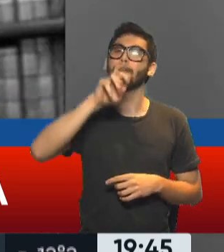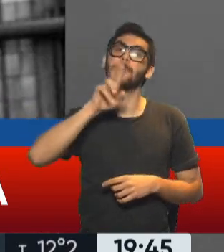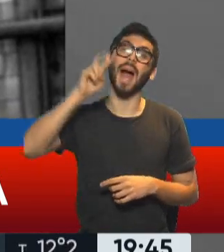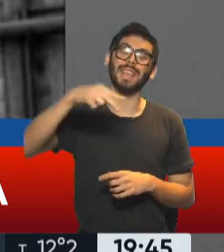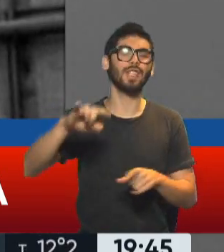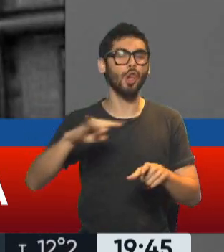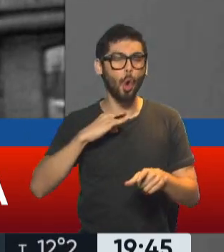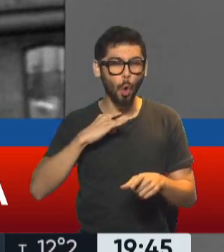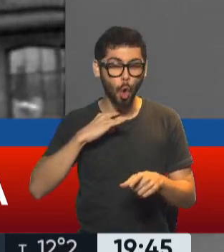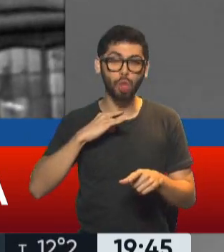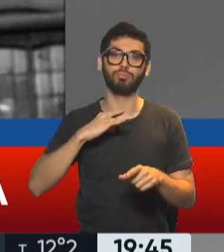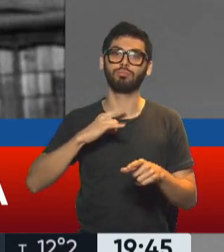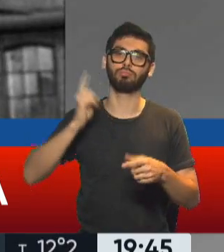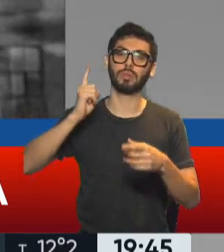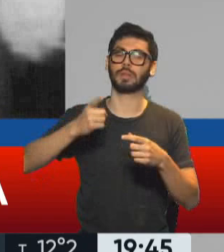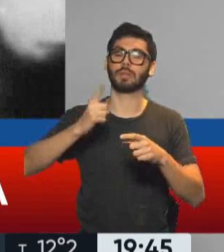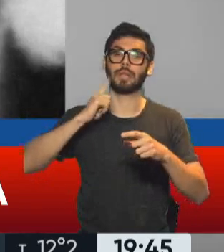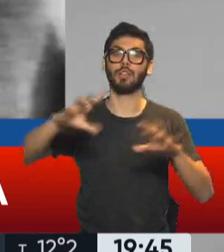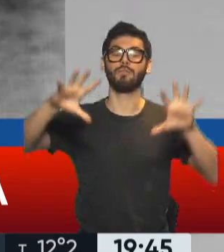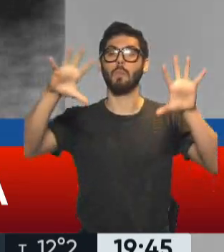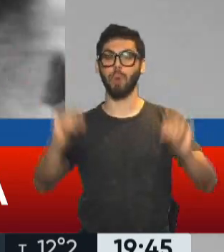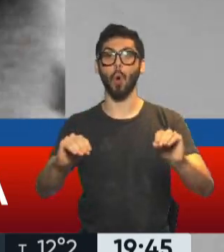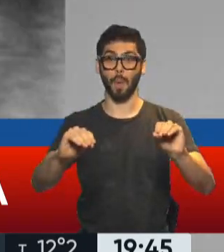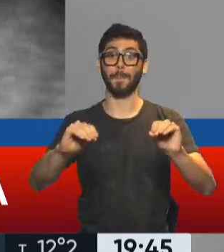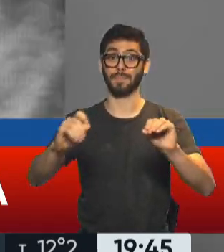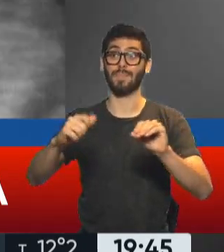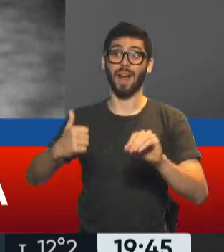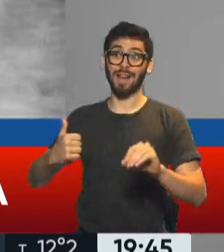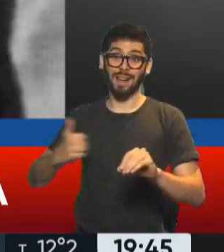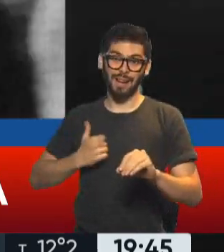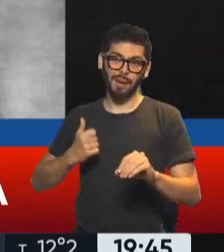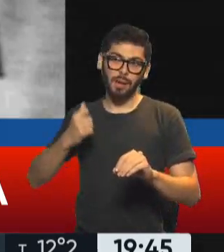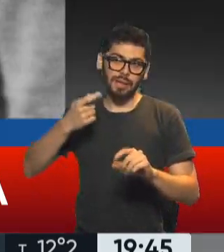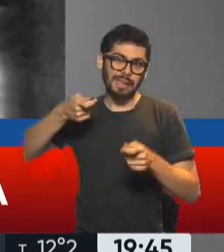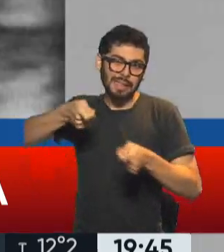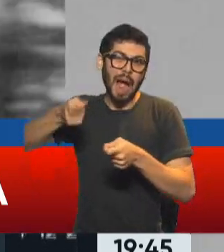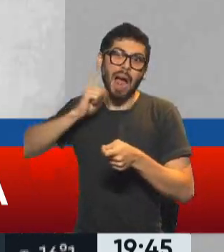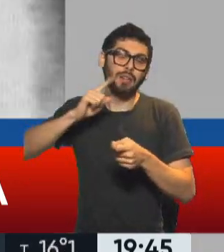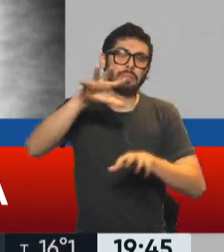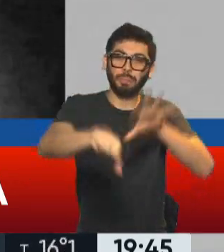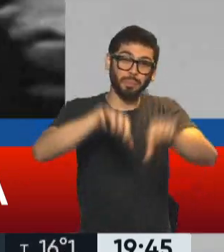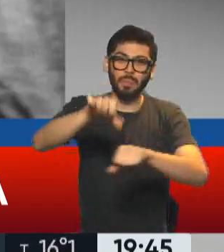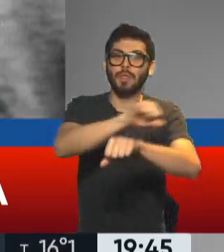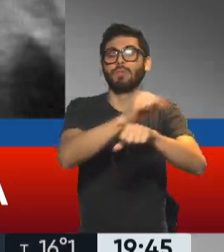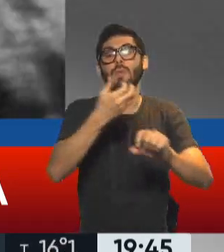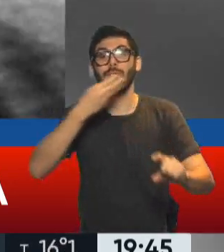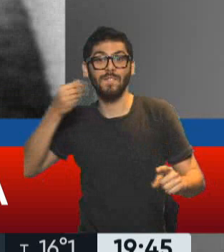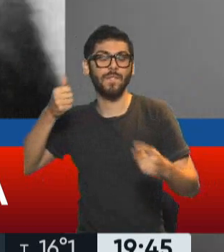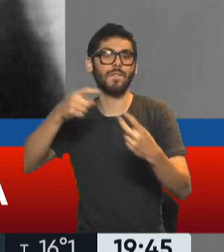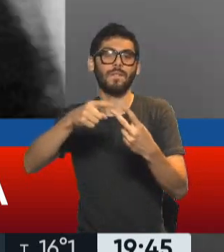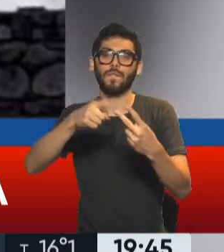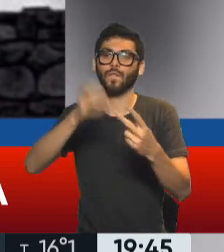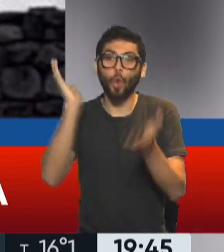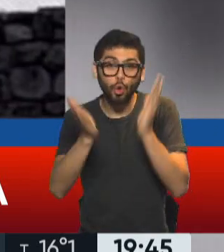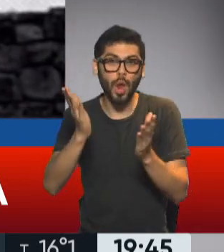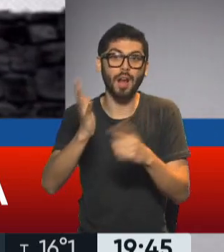Jujuy, para que la oscuridad le permita a los genocidas desaparecer, torturar y robar a